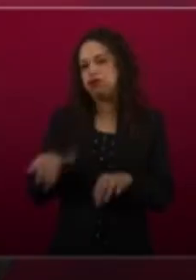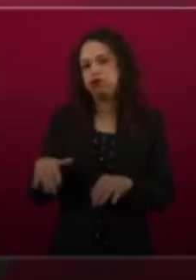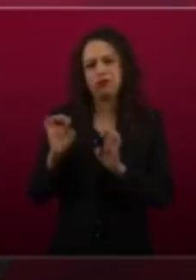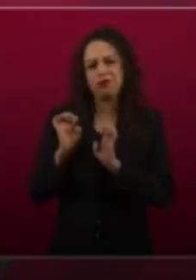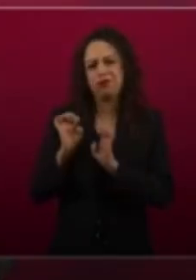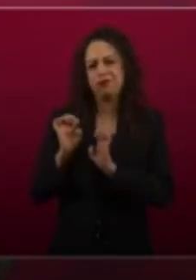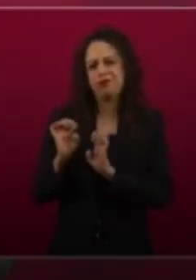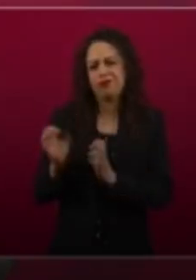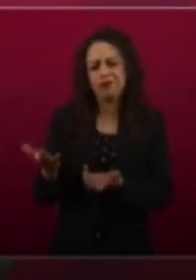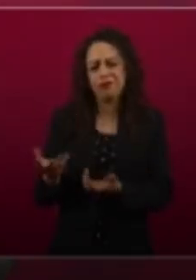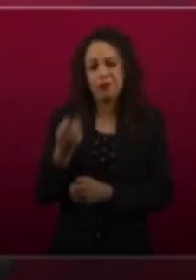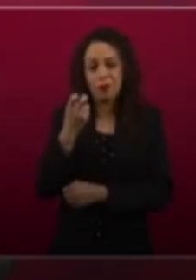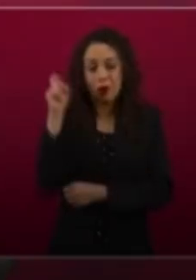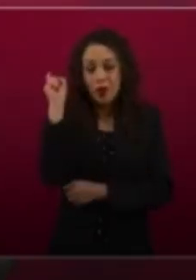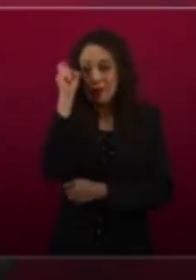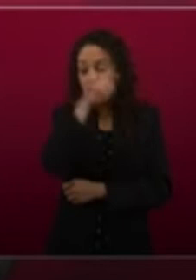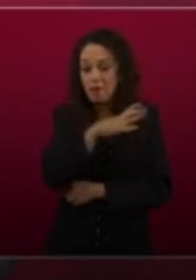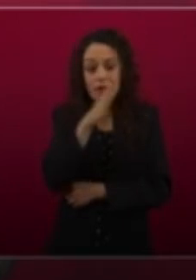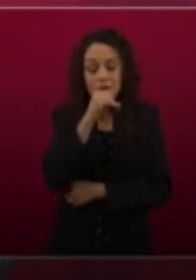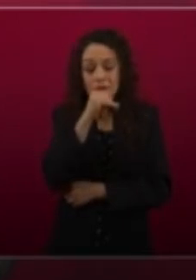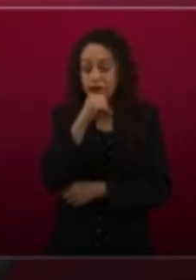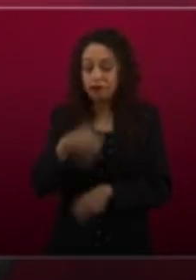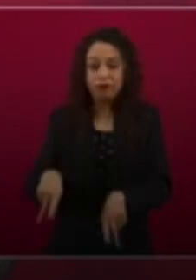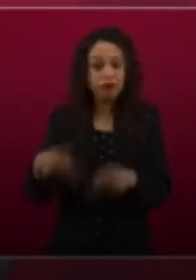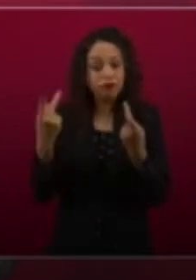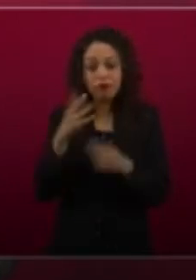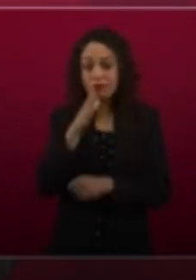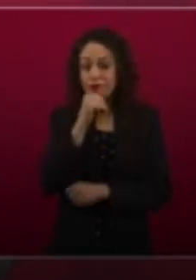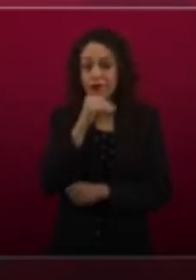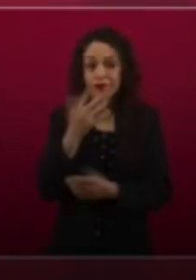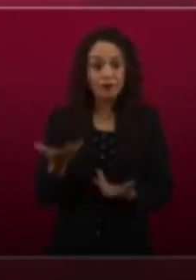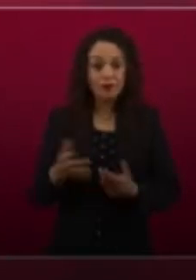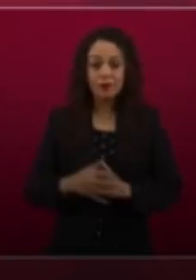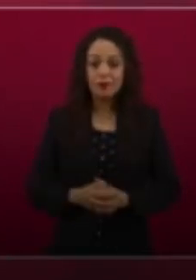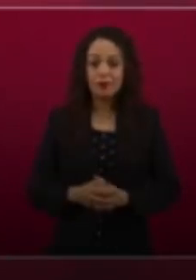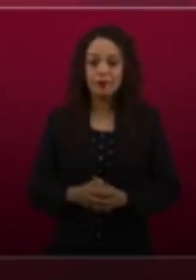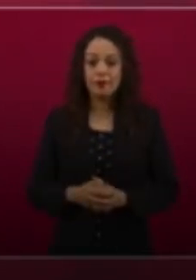Si por eso nos cuesta trabajo, si fuese un avión